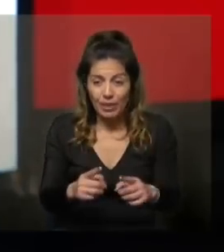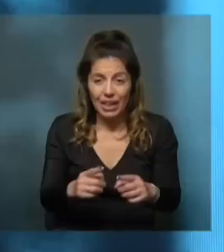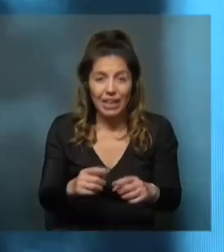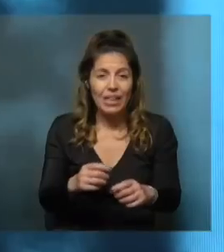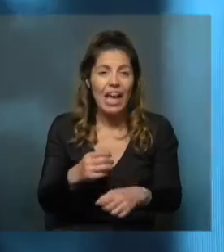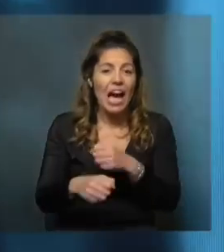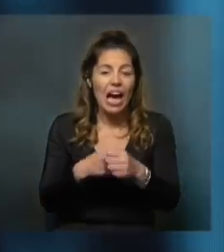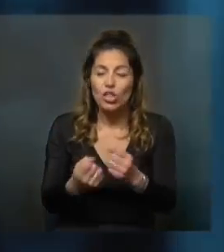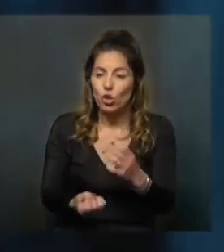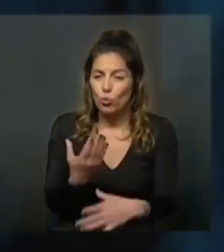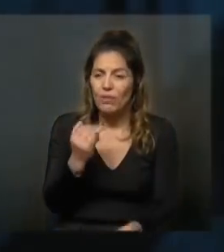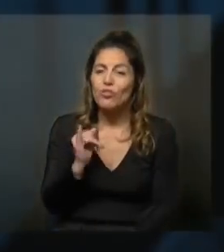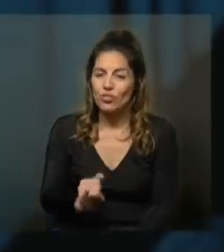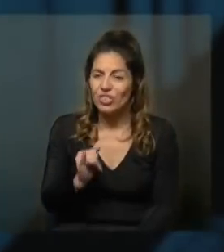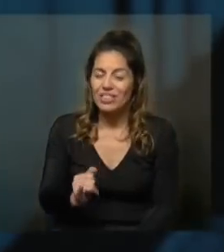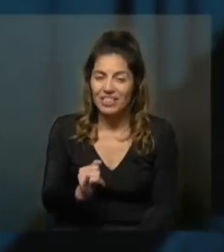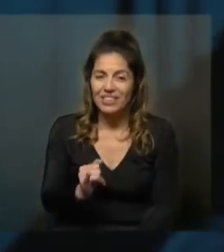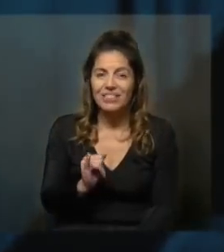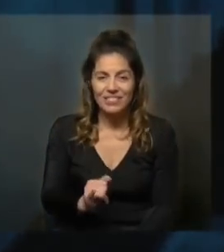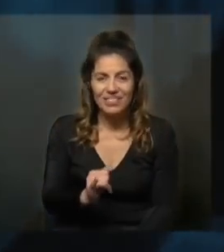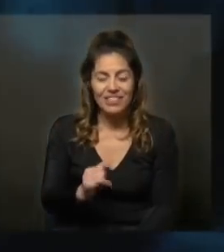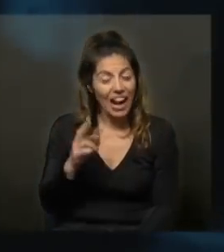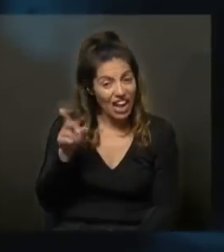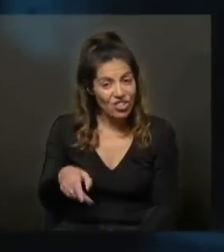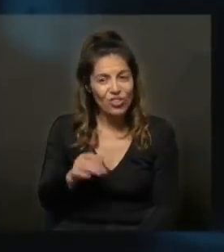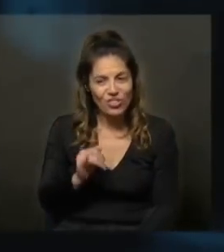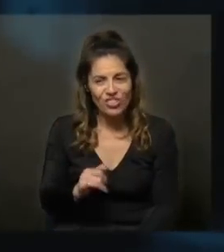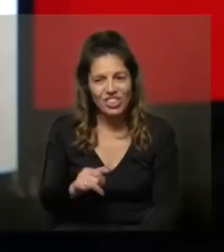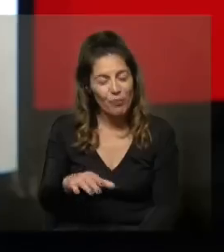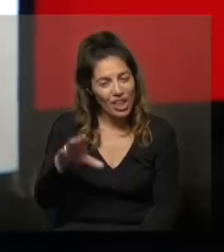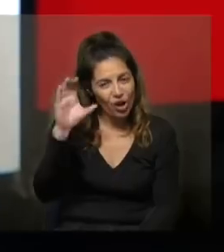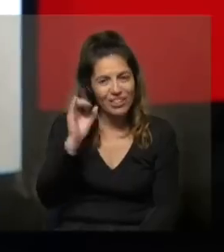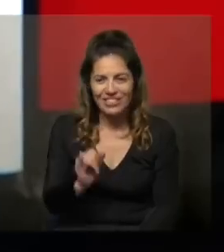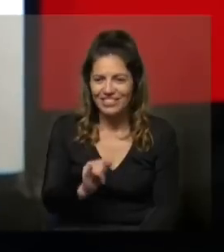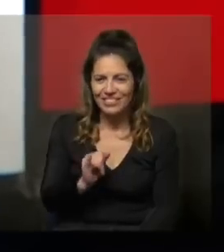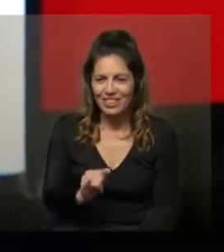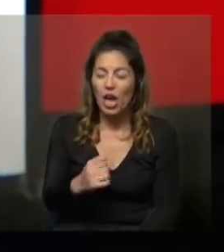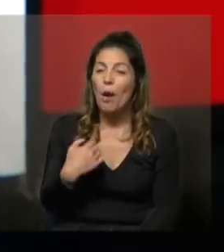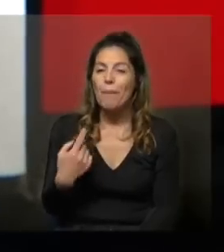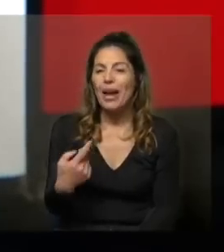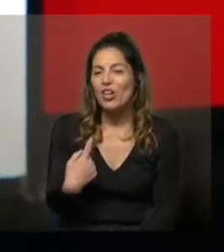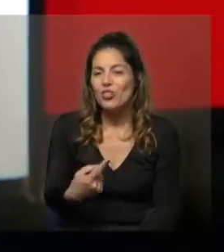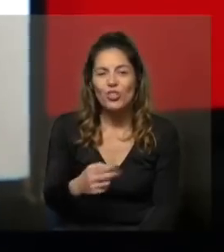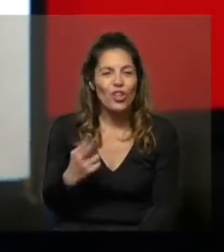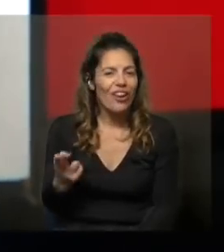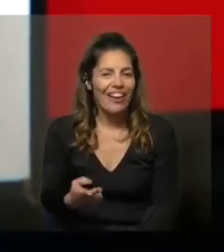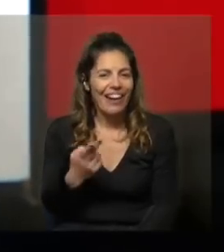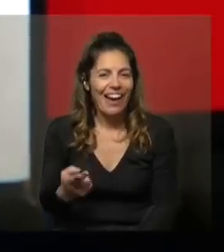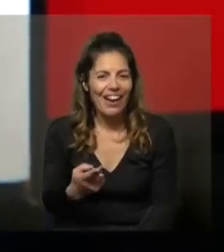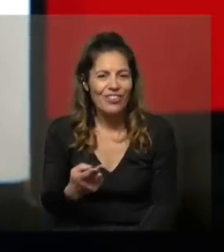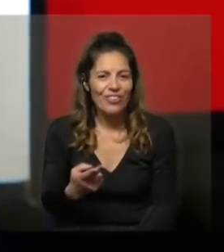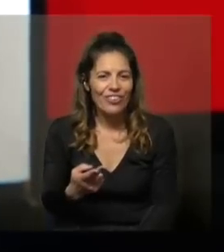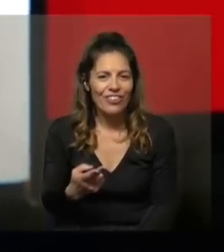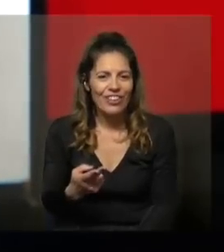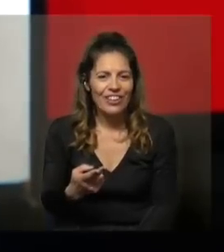fiesta tienes razón sí que además para nosotros es tan raro eso de la temperatura